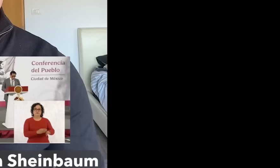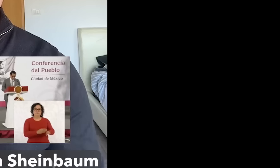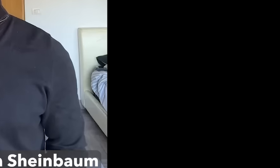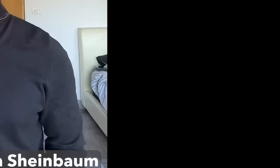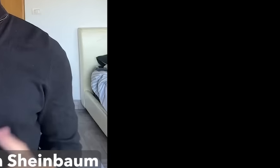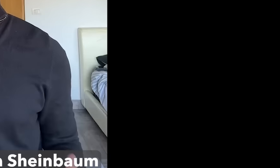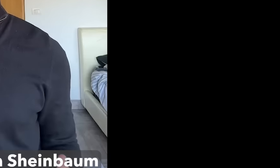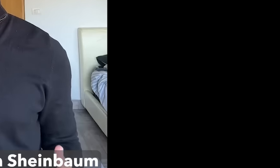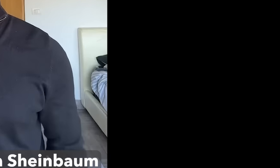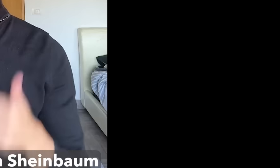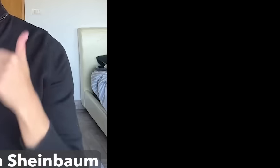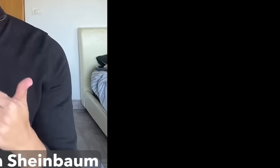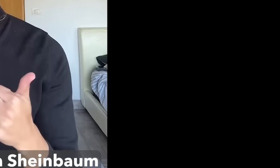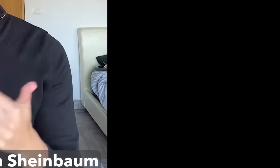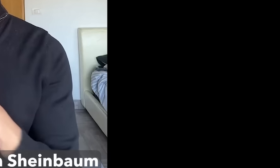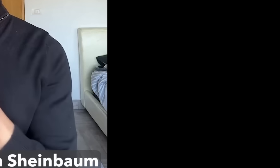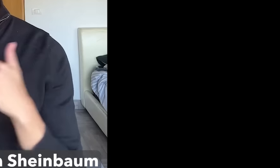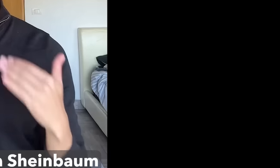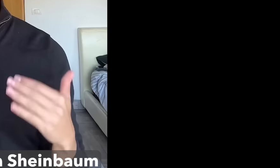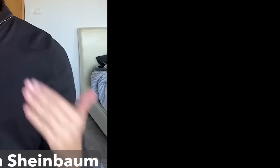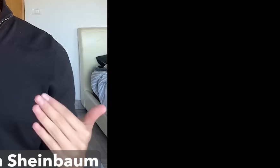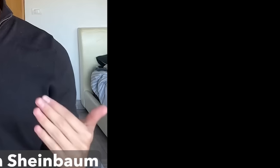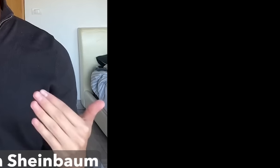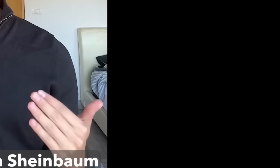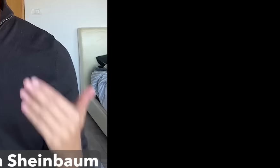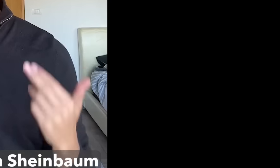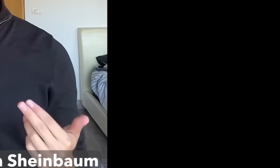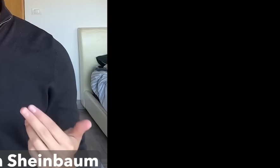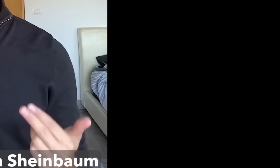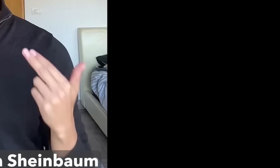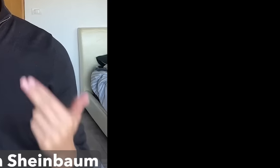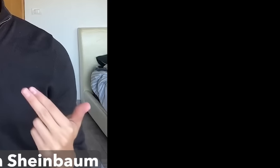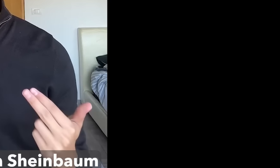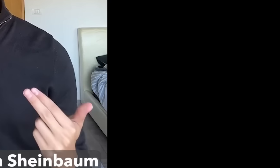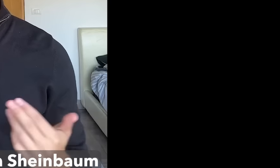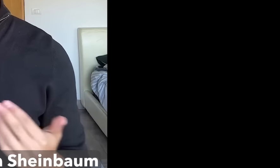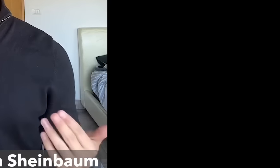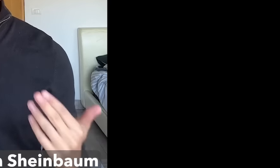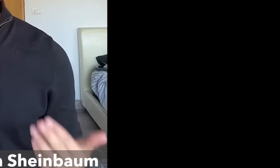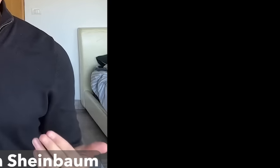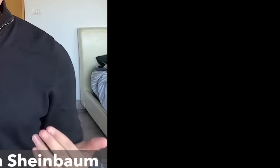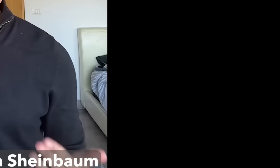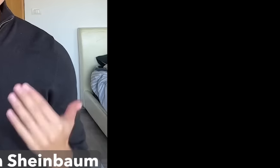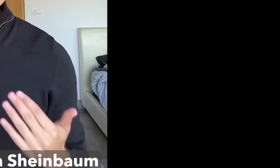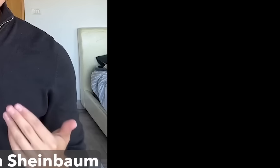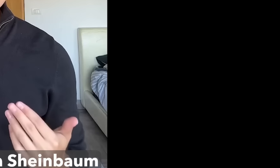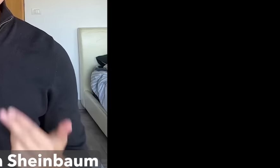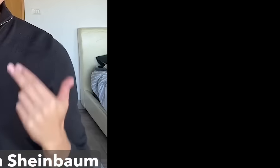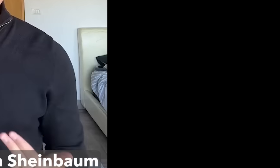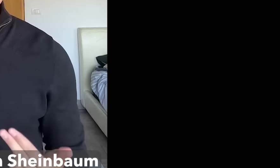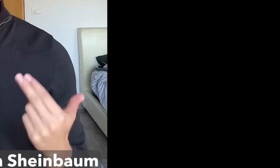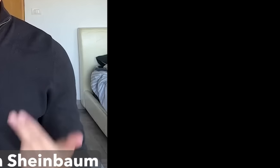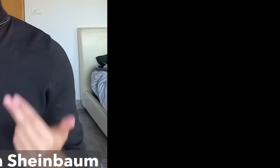y mi país. Ahora también expusieron mi dirección, todos mis datos personales, y crearon la falsa narrativa de que tengo millones en mi cuenta. Ya no solo soy